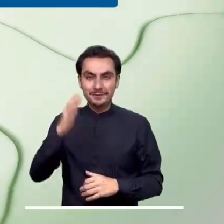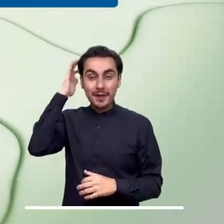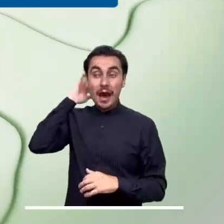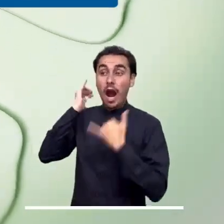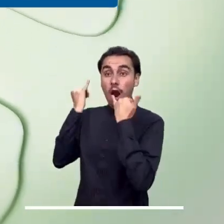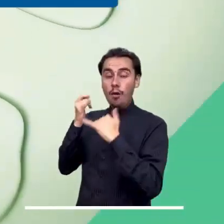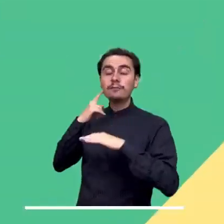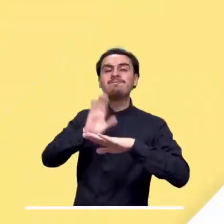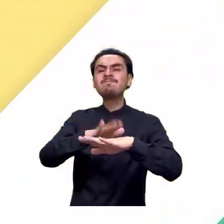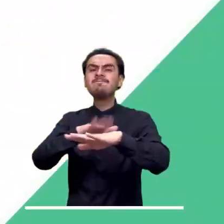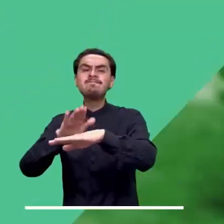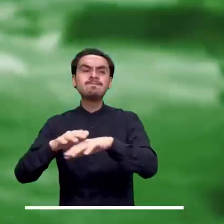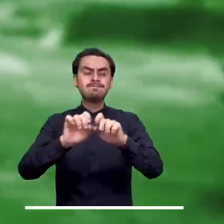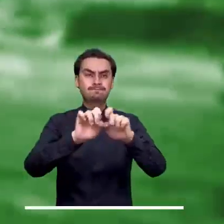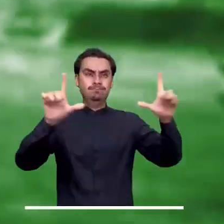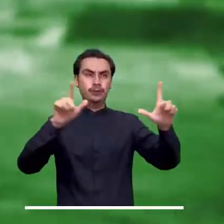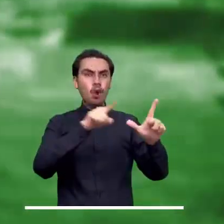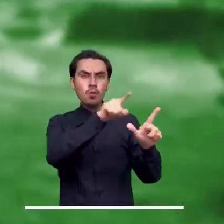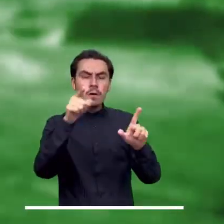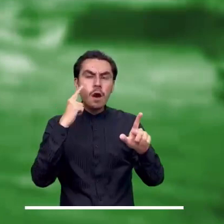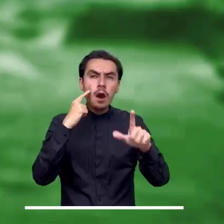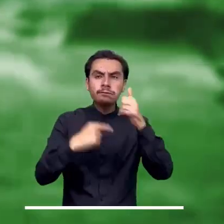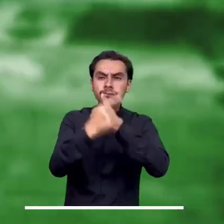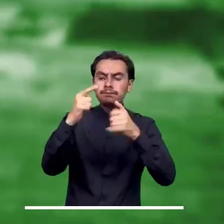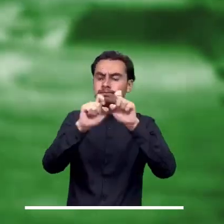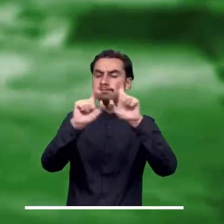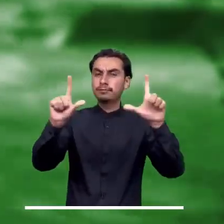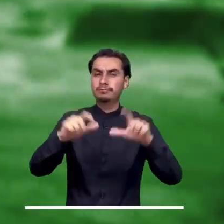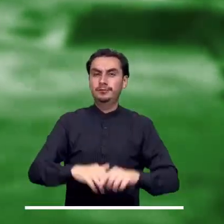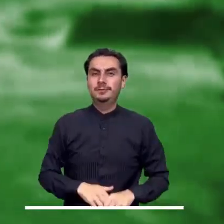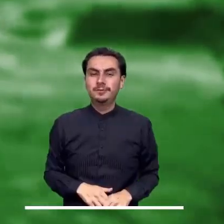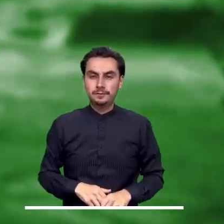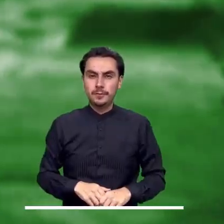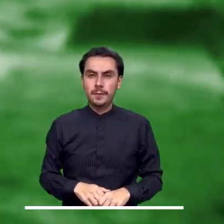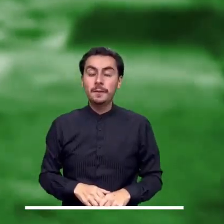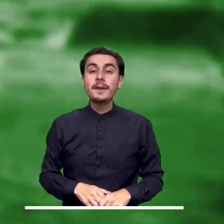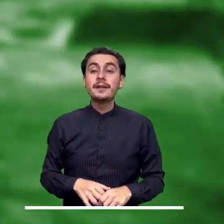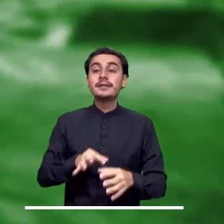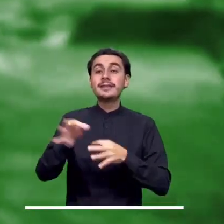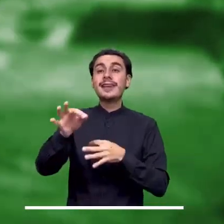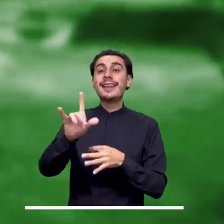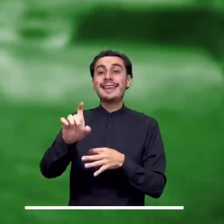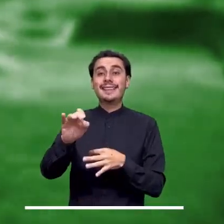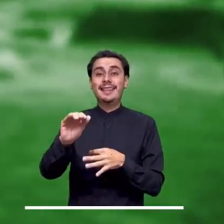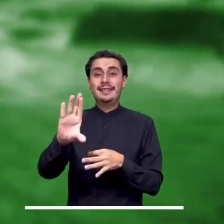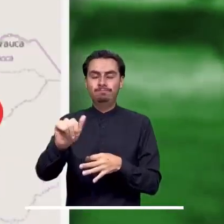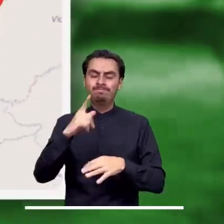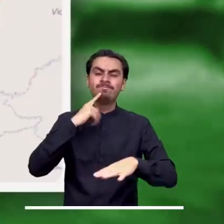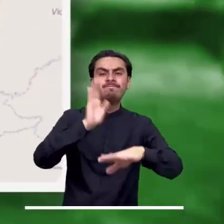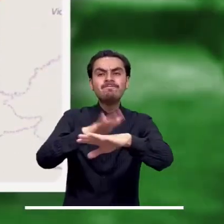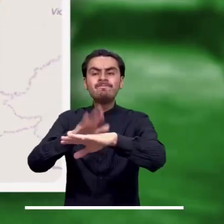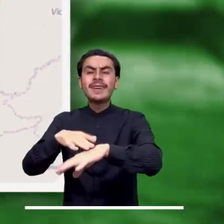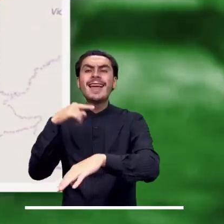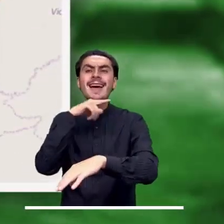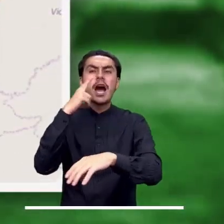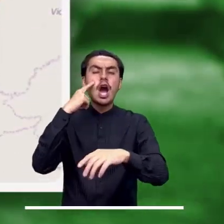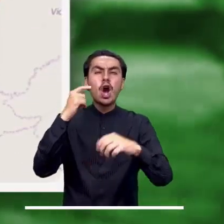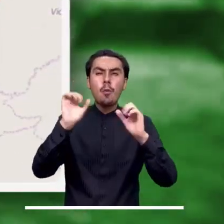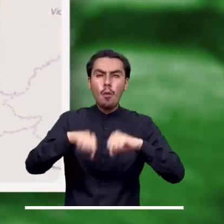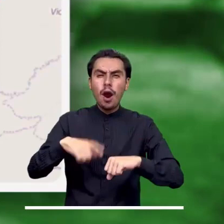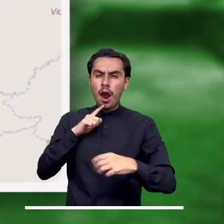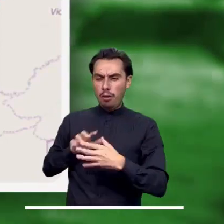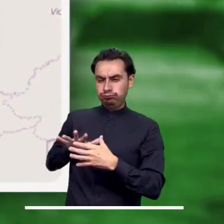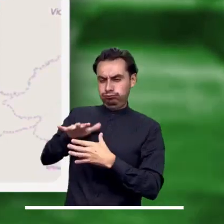de la ciudad. Principales alertas que aplican para la mañana de hoy en el territorio nacional. Se alerta por